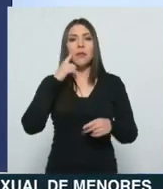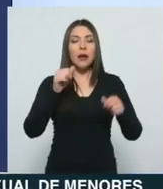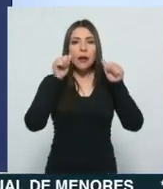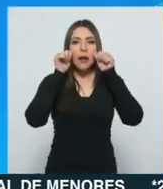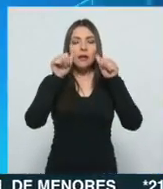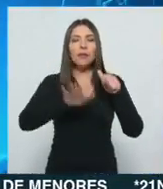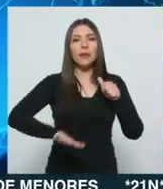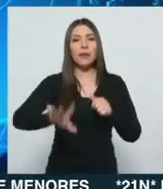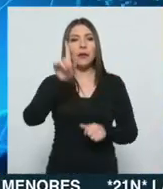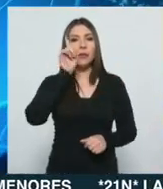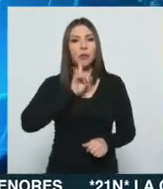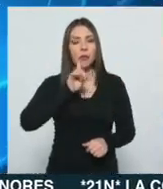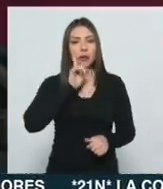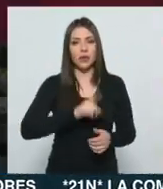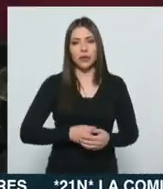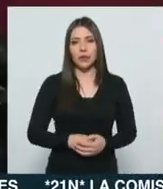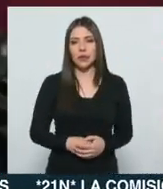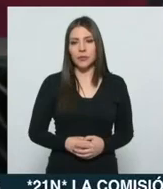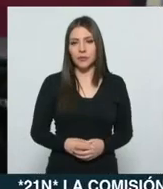víctimas.